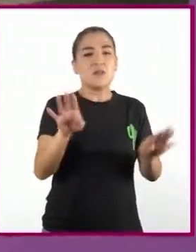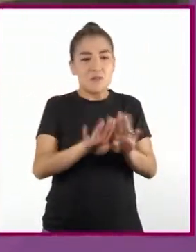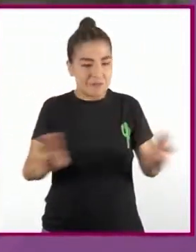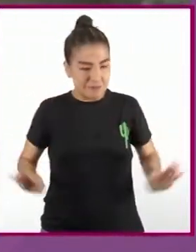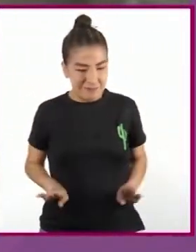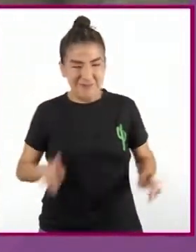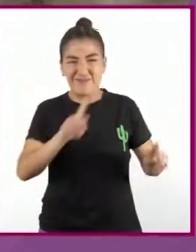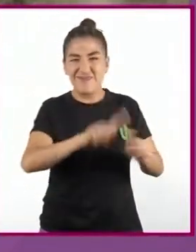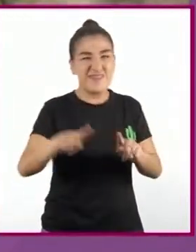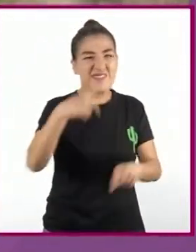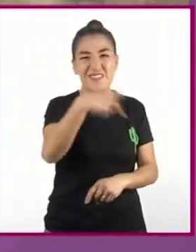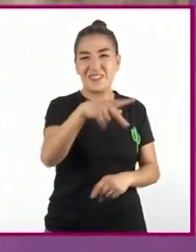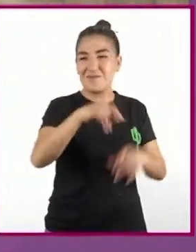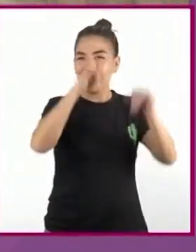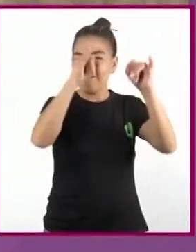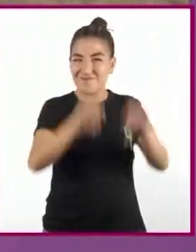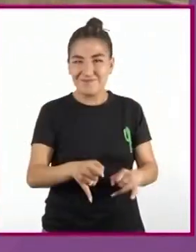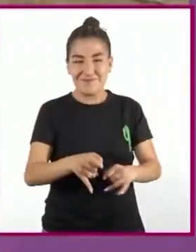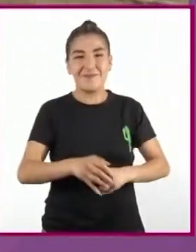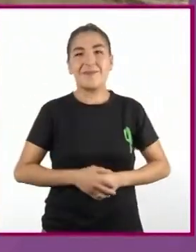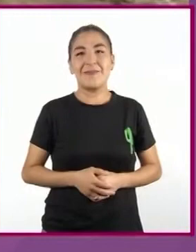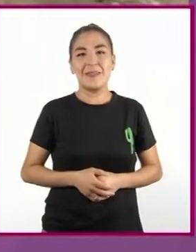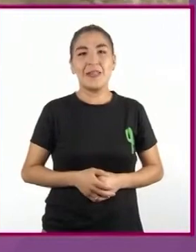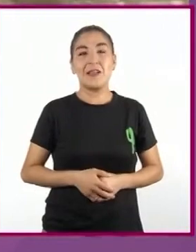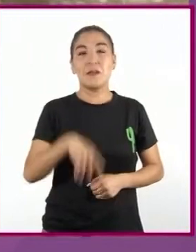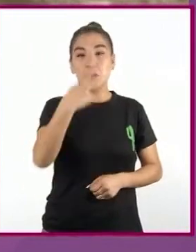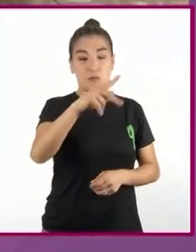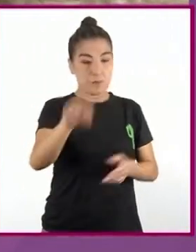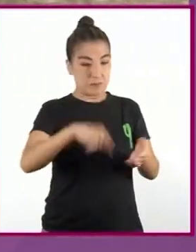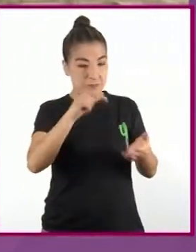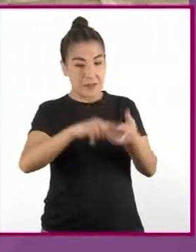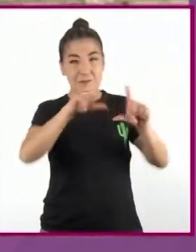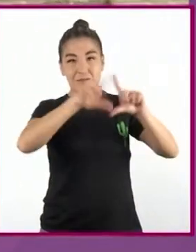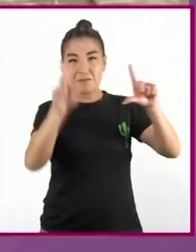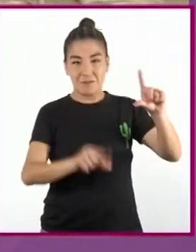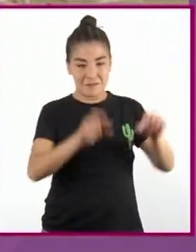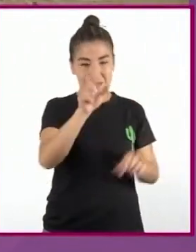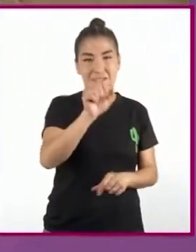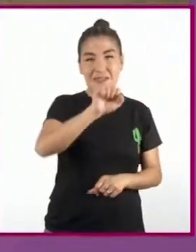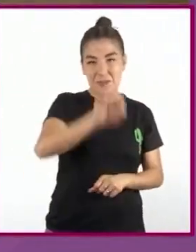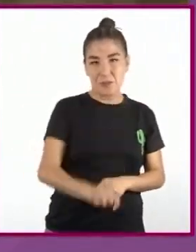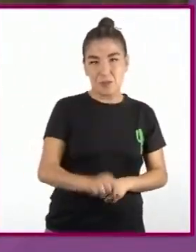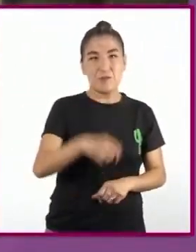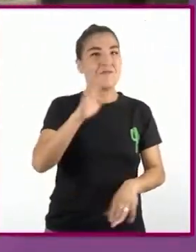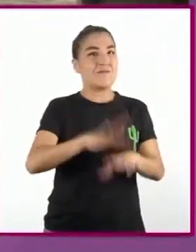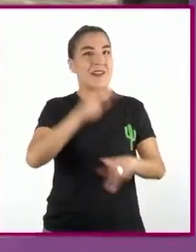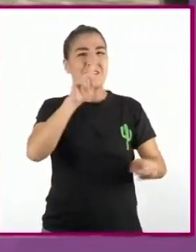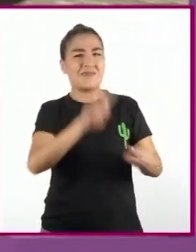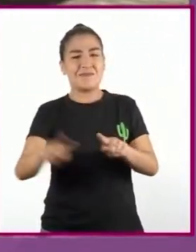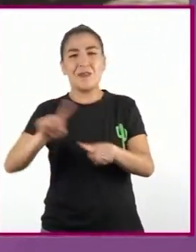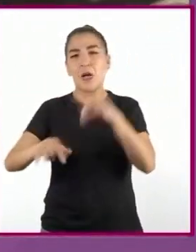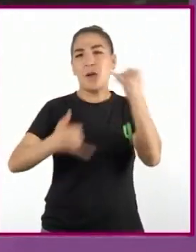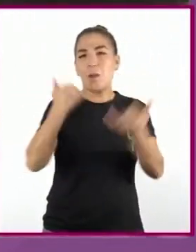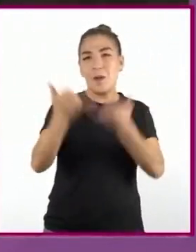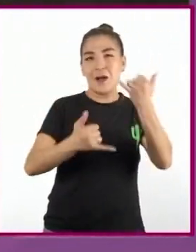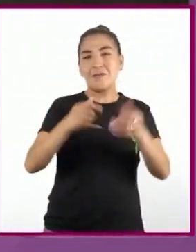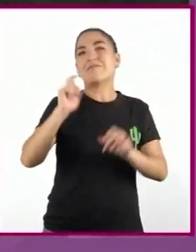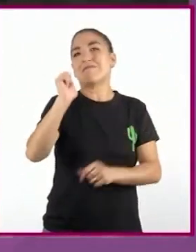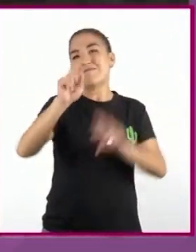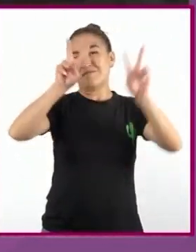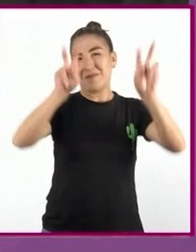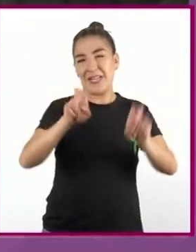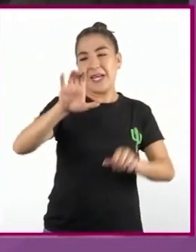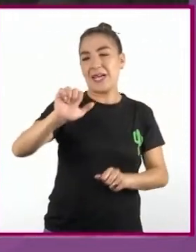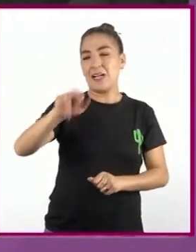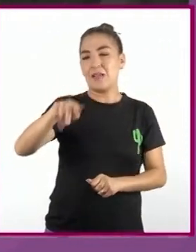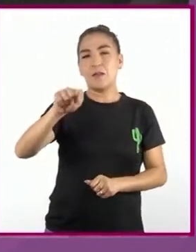poseen. Se cree que es la ciudad mesoamericana con más juegos, catalogados como juegos tipo Cantona,